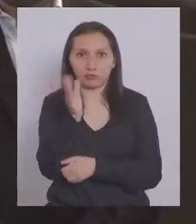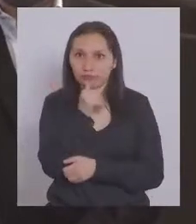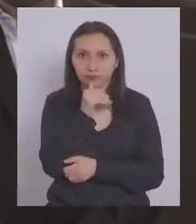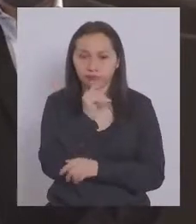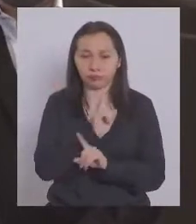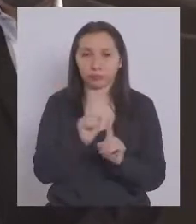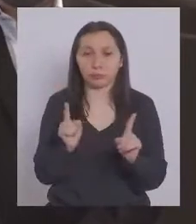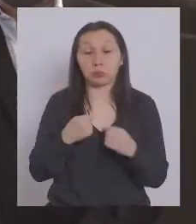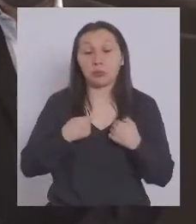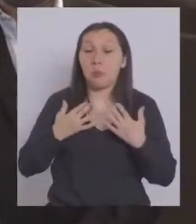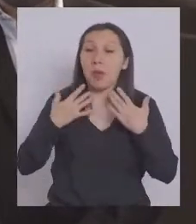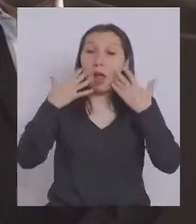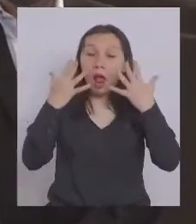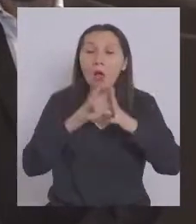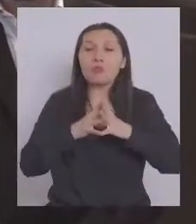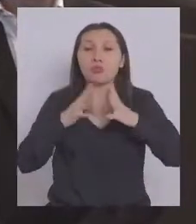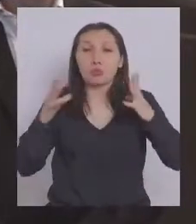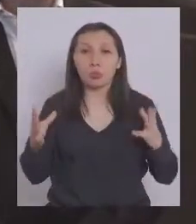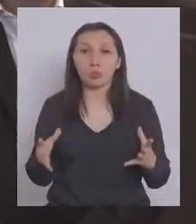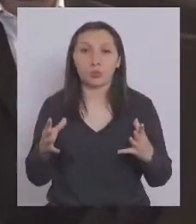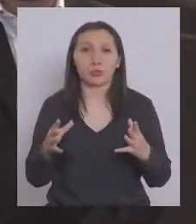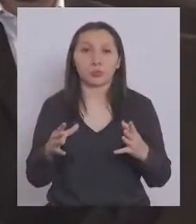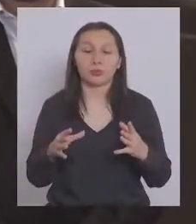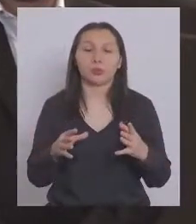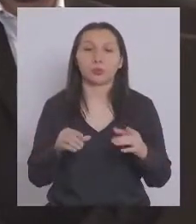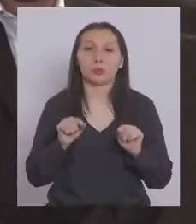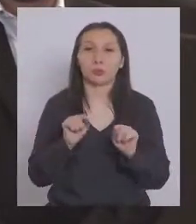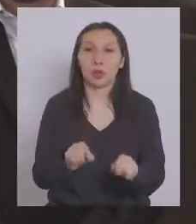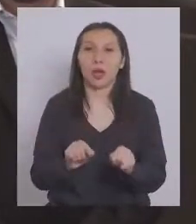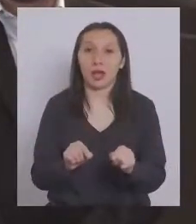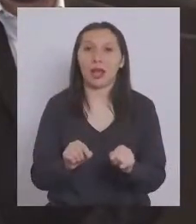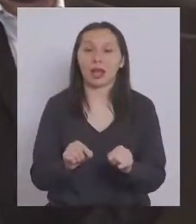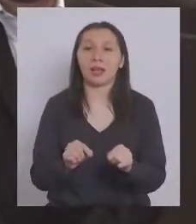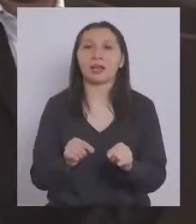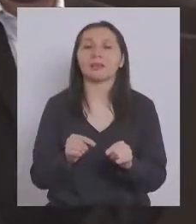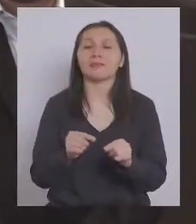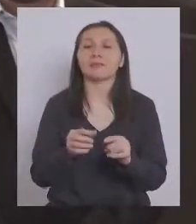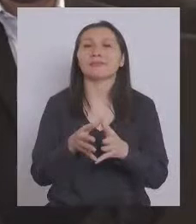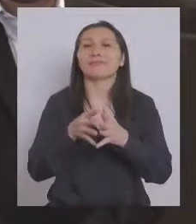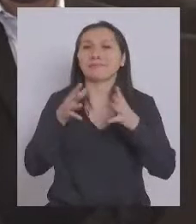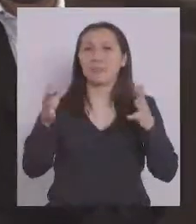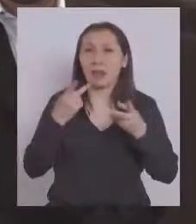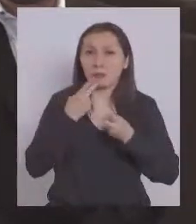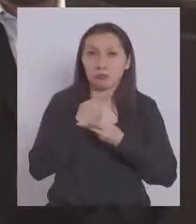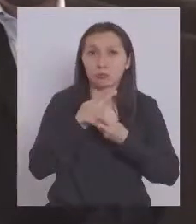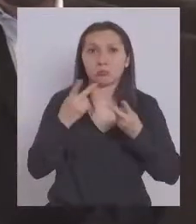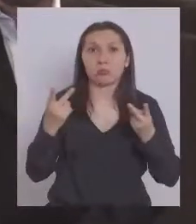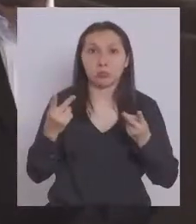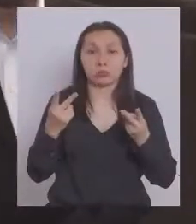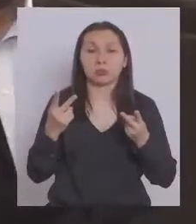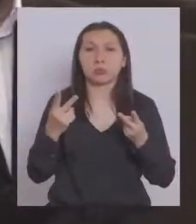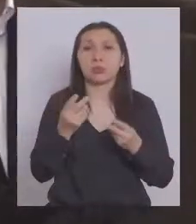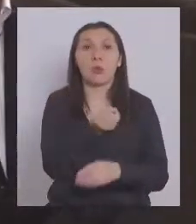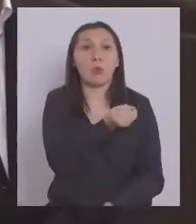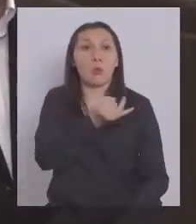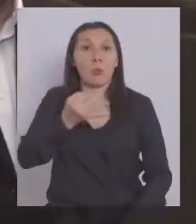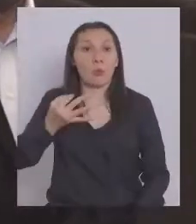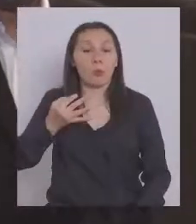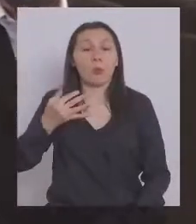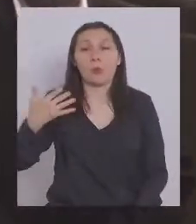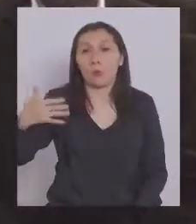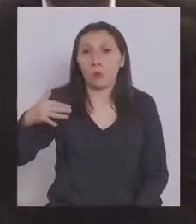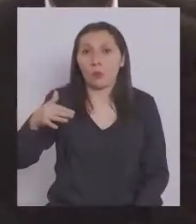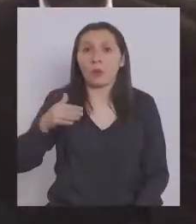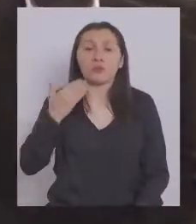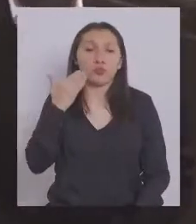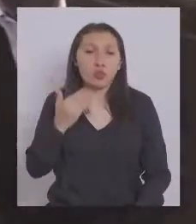yo me alegro muchísimo que en este gran anuncio en la cantidad importante